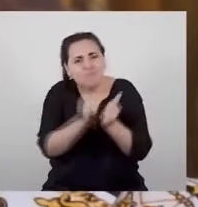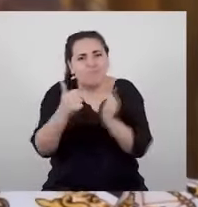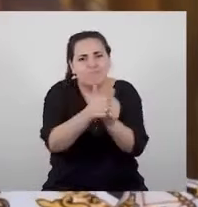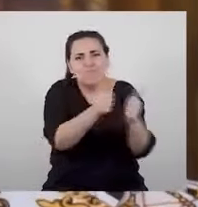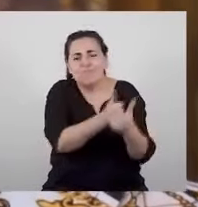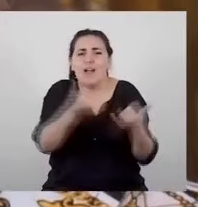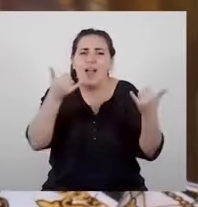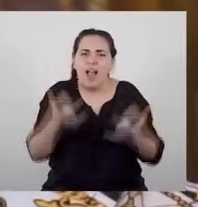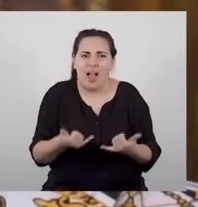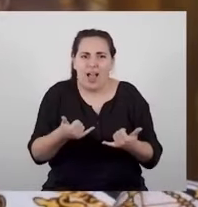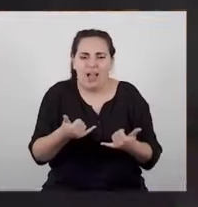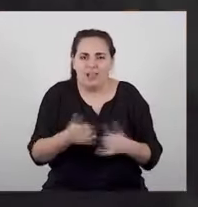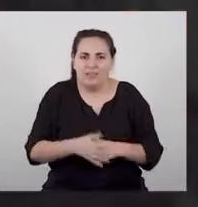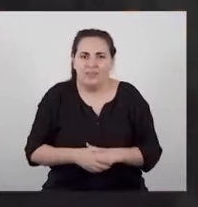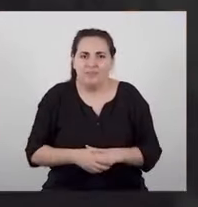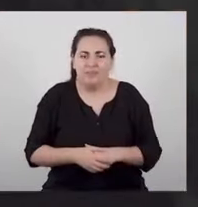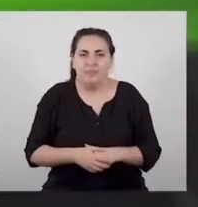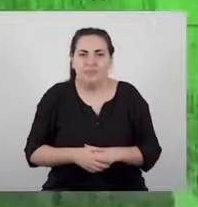que hacer